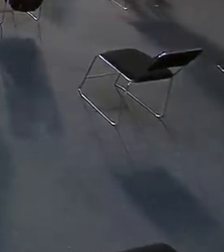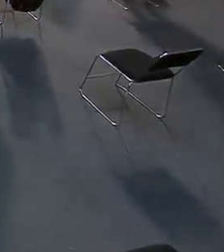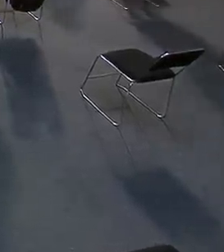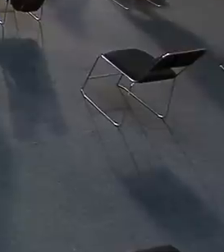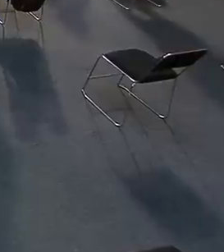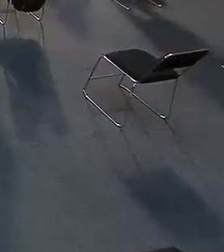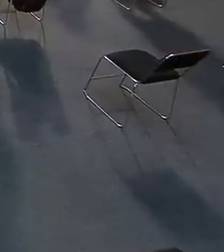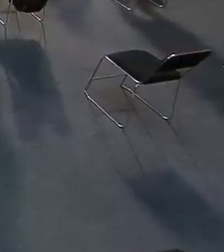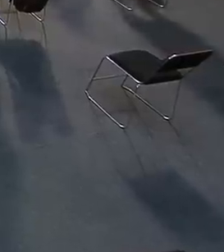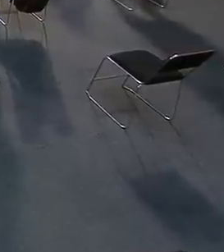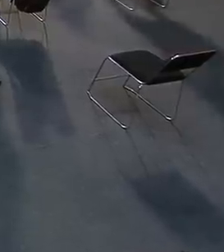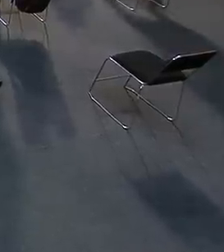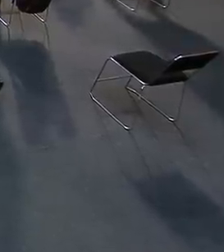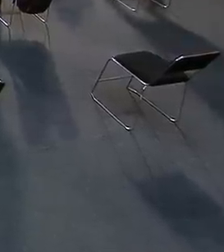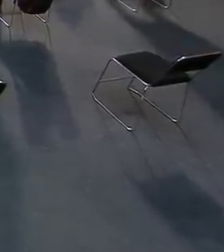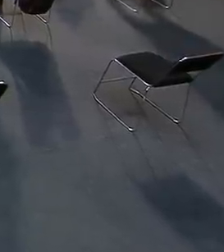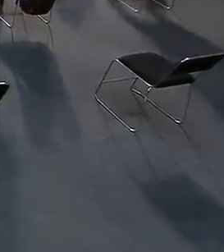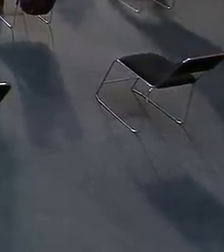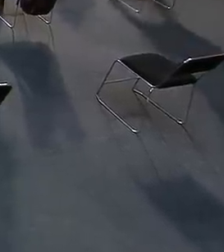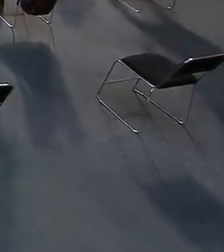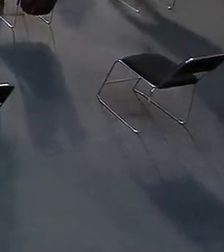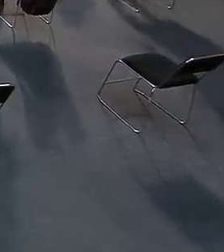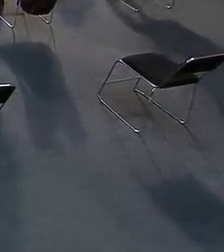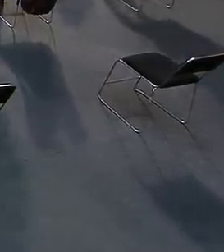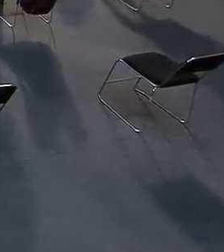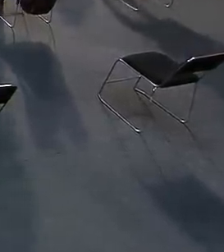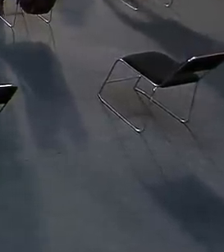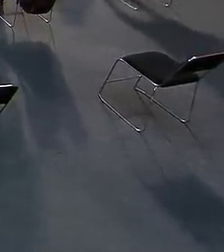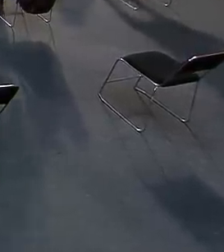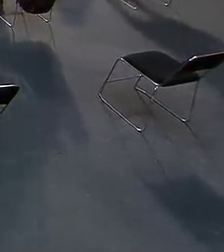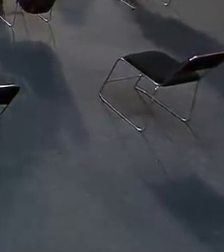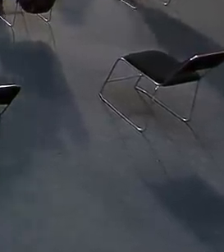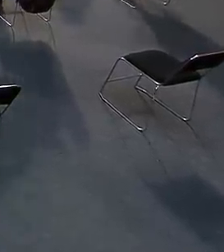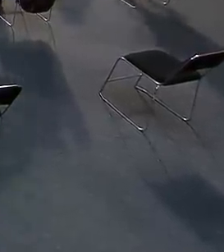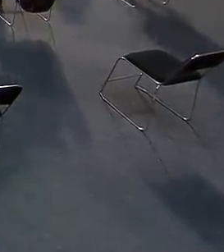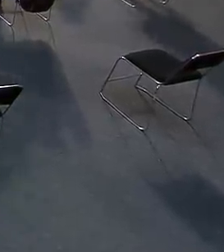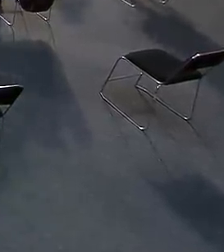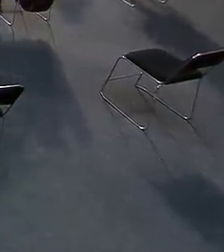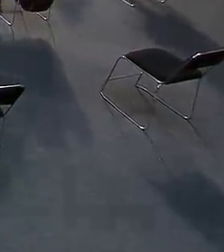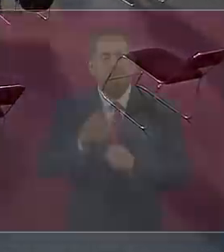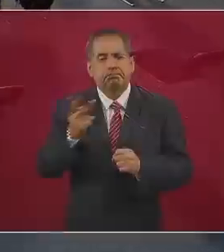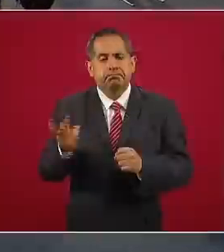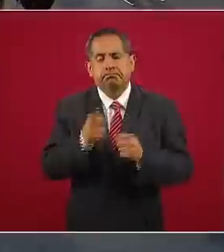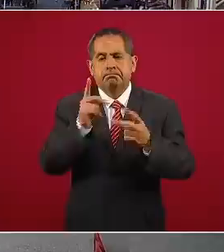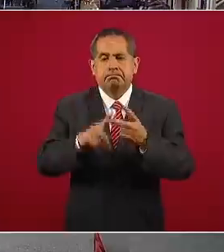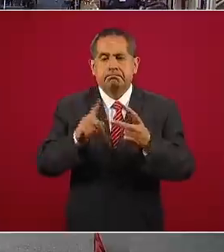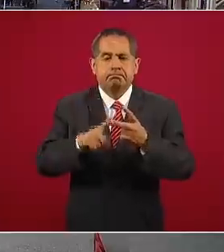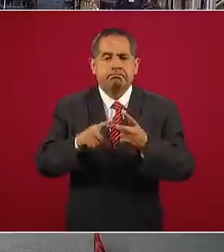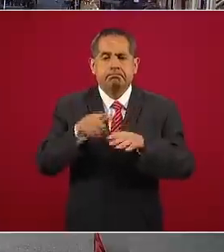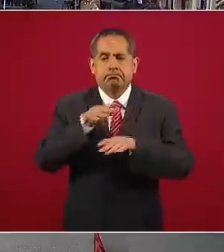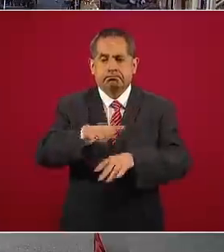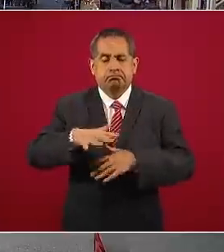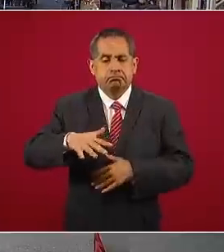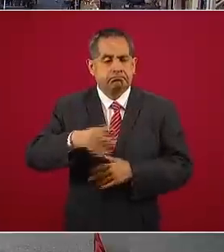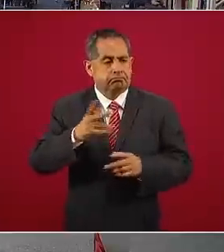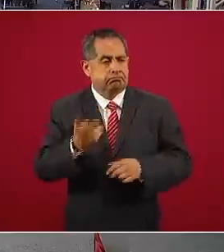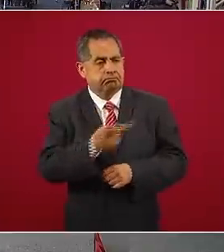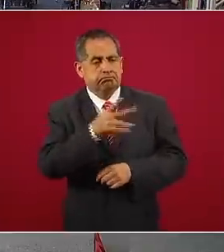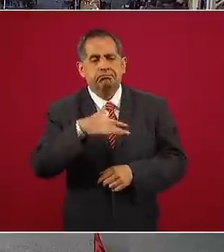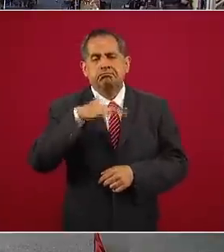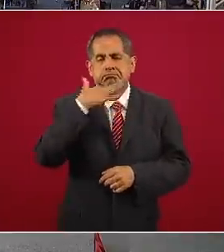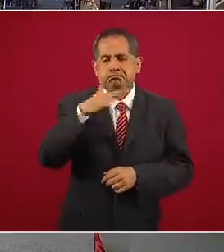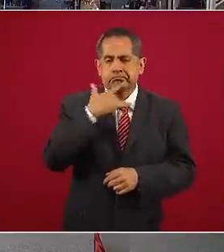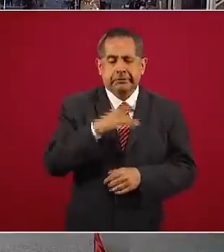gracias presidente le voy a formular dos preguntas es con el tema de la corrupción de los moches